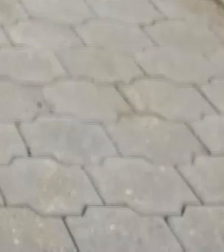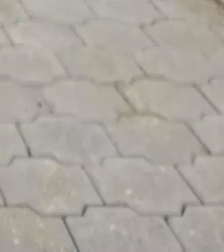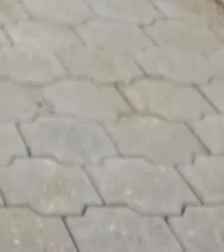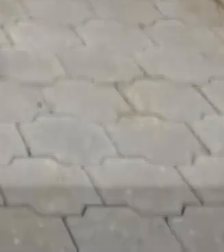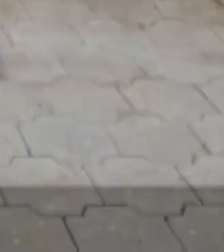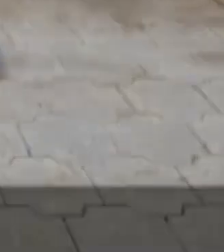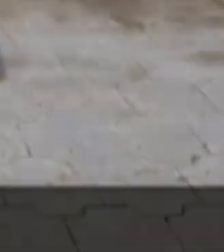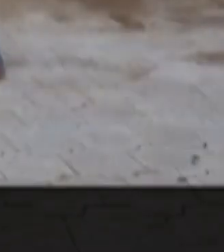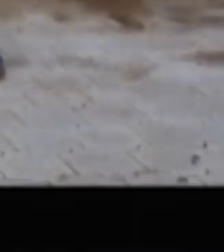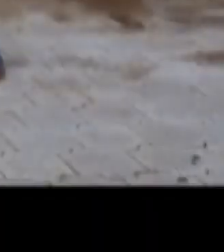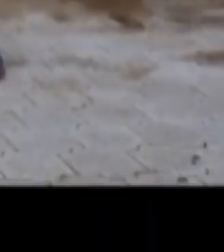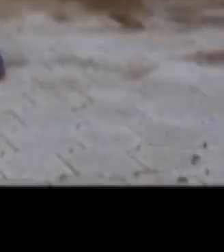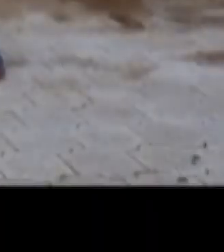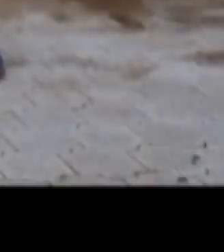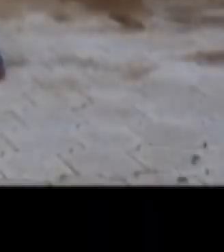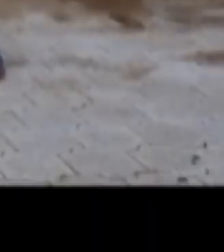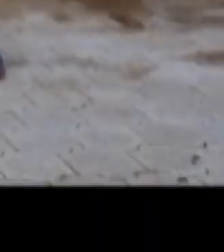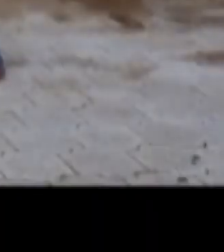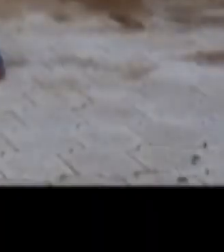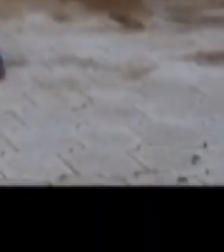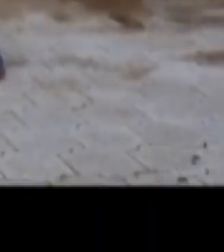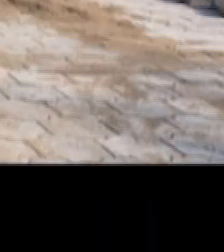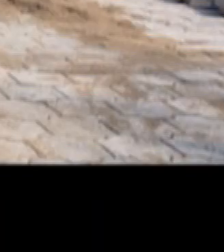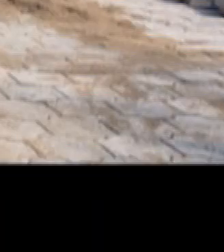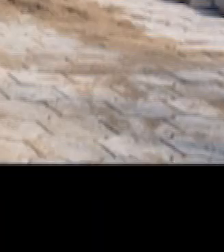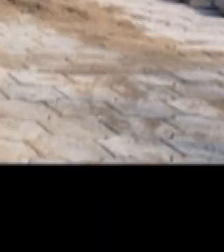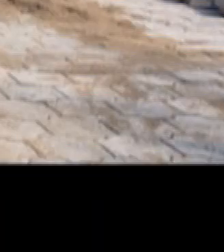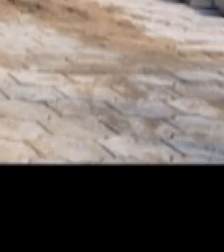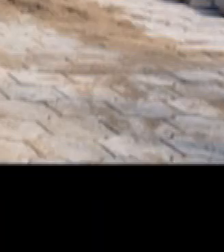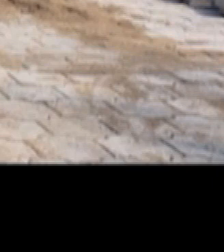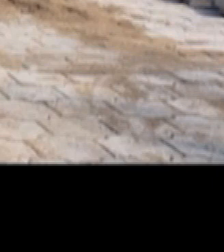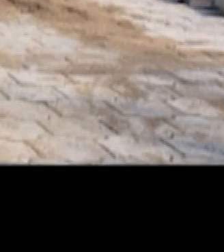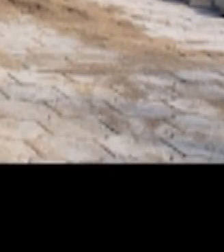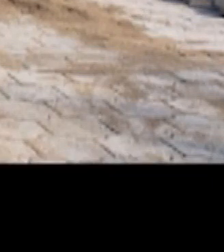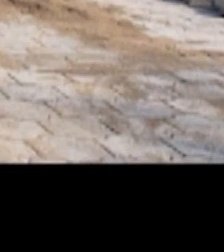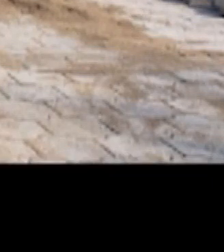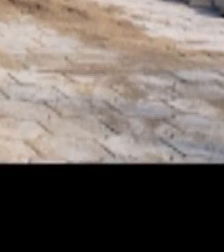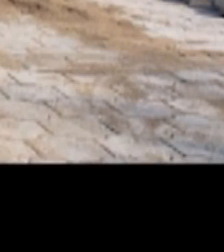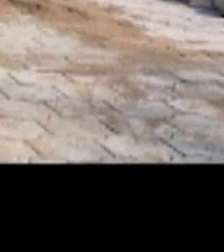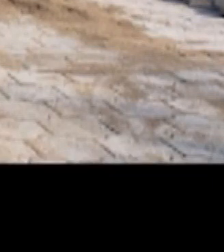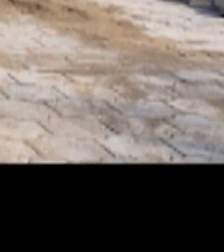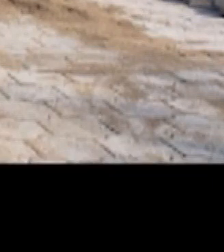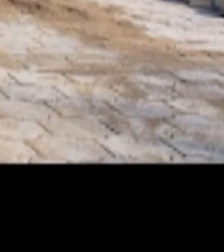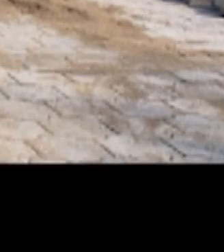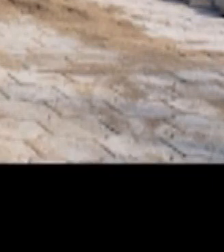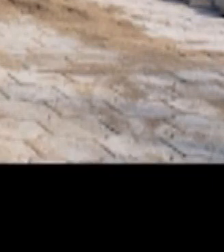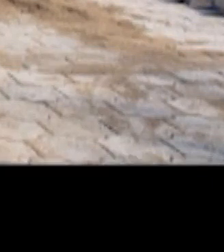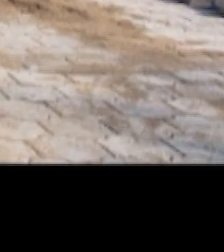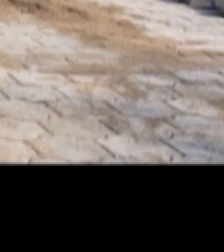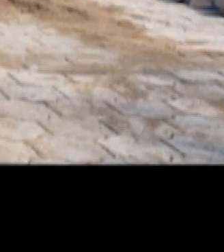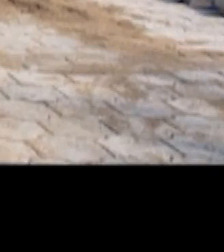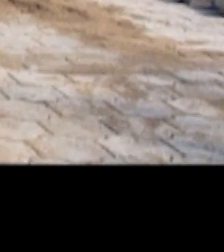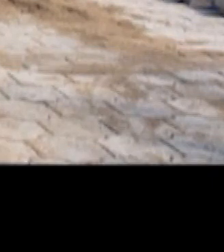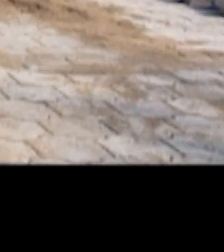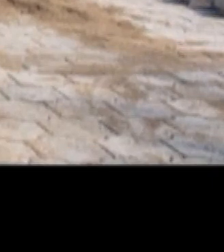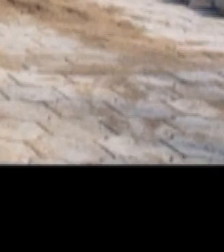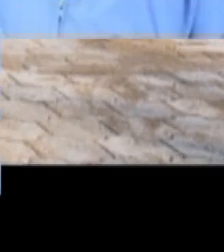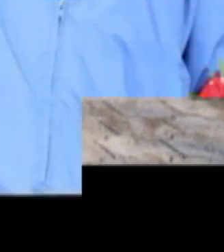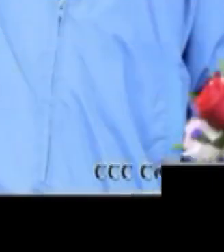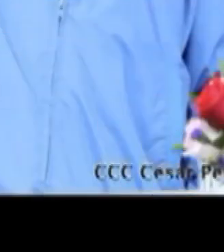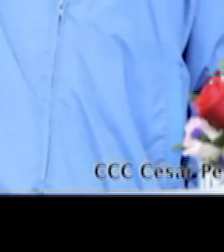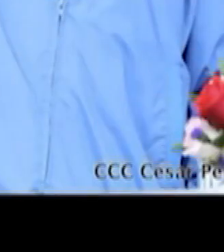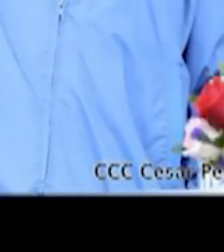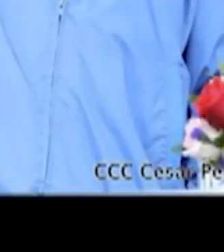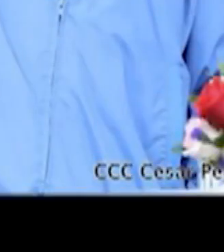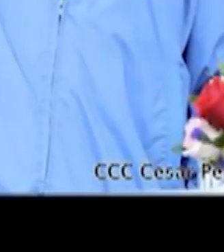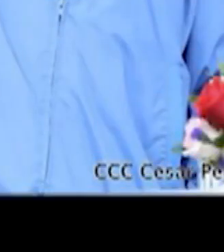El impacto de la obra es importantísimo, toda vez que nuestro gobierno